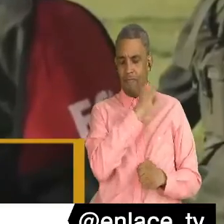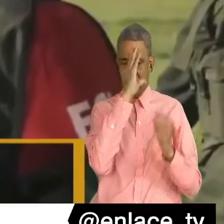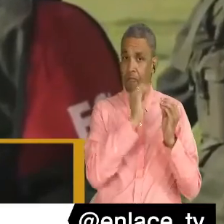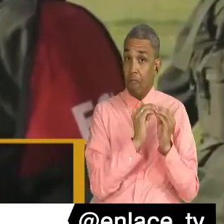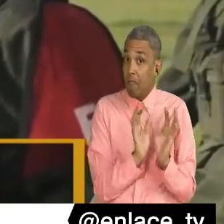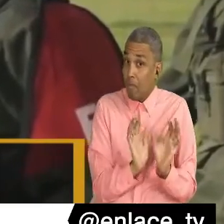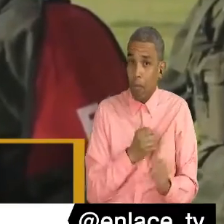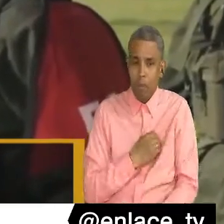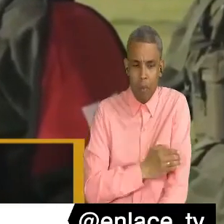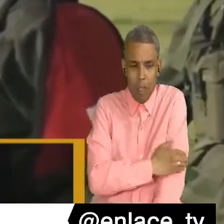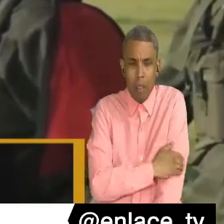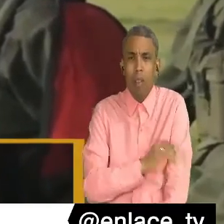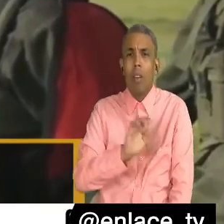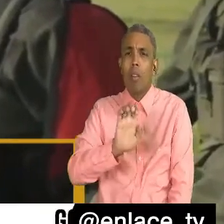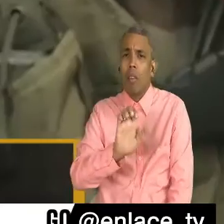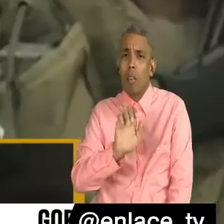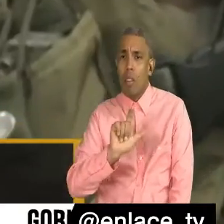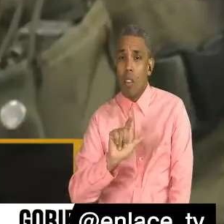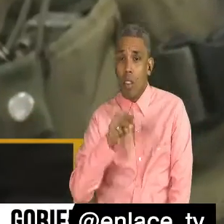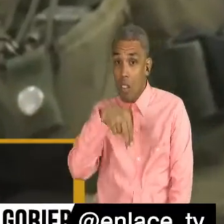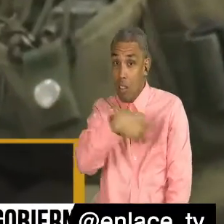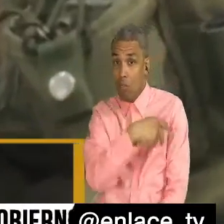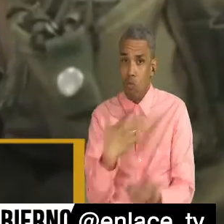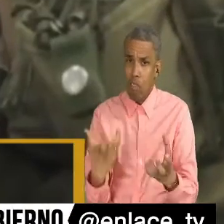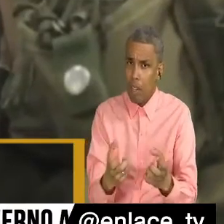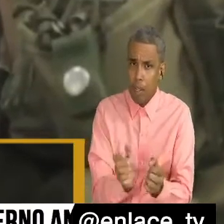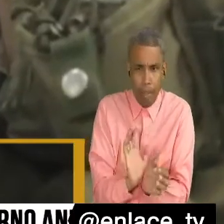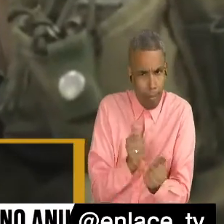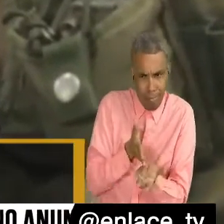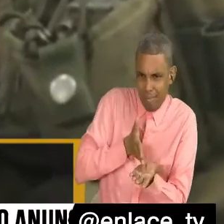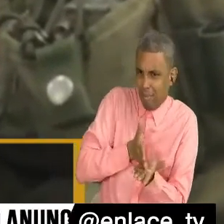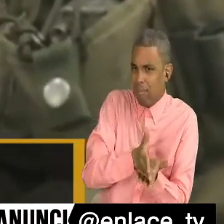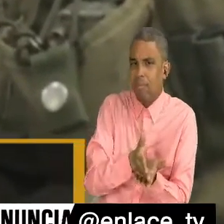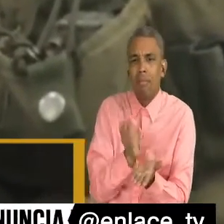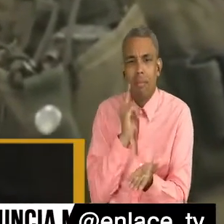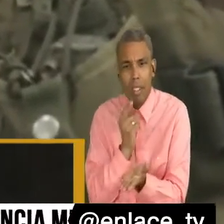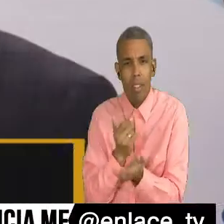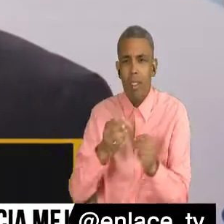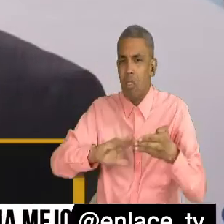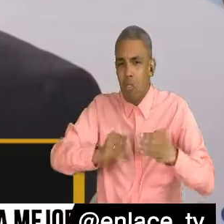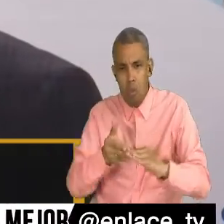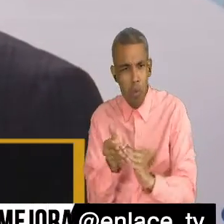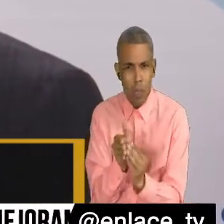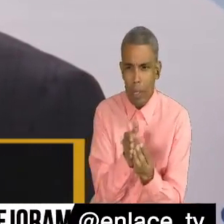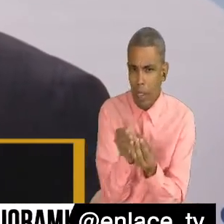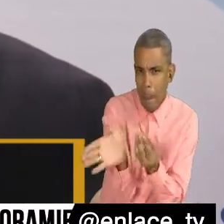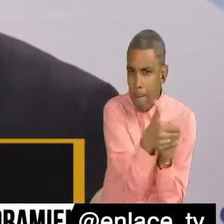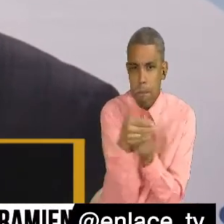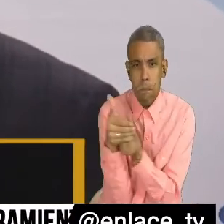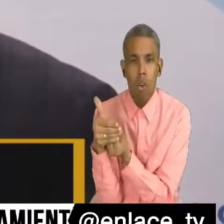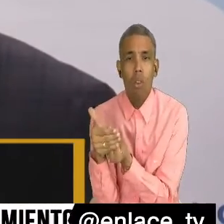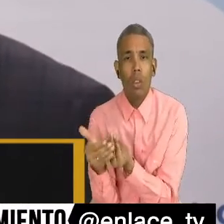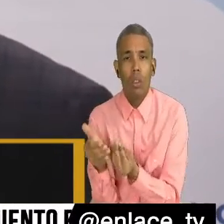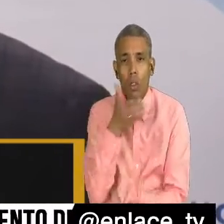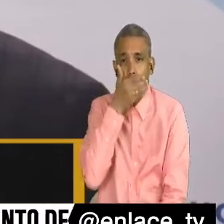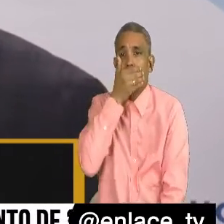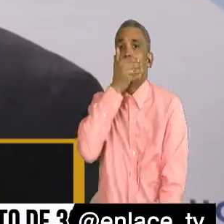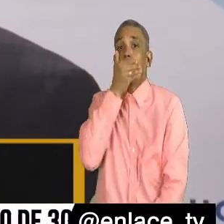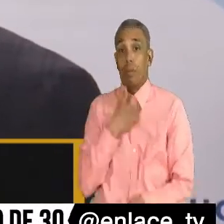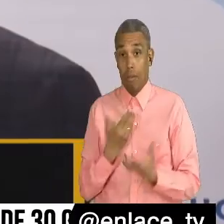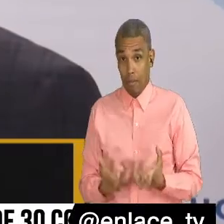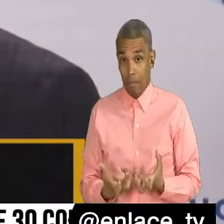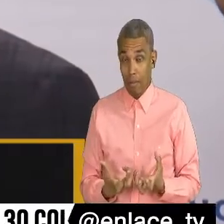ustedes, colombianos. Entonces es importante que haya una mejor acción de parte del ENE y parte del Estado para mejorar